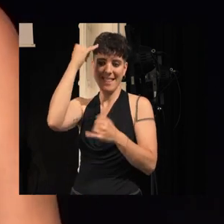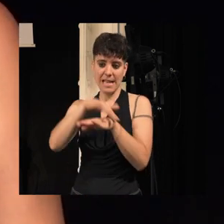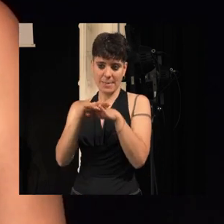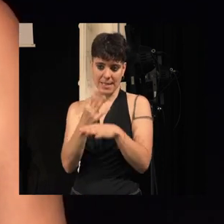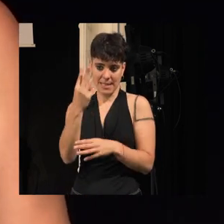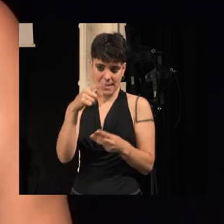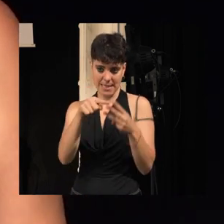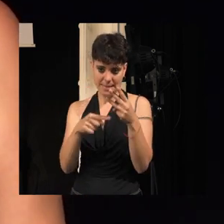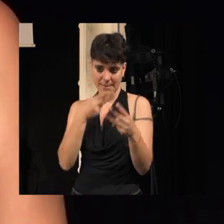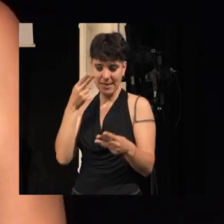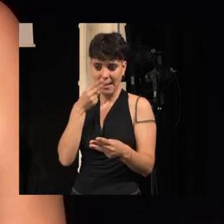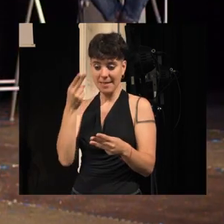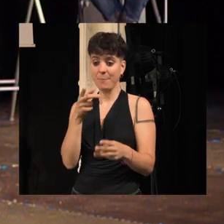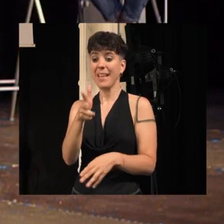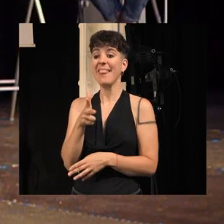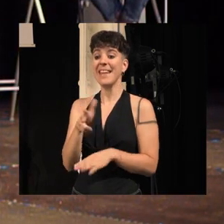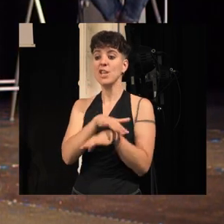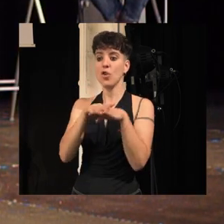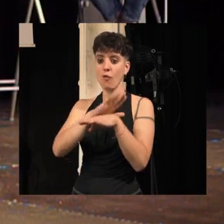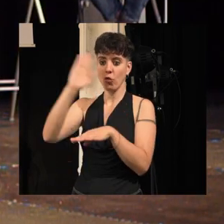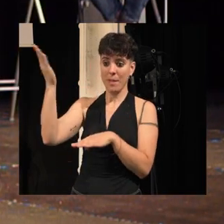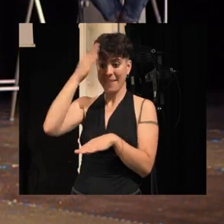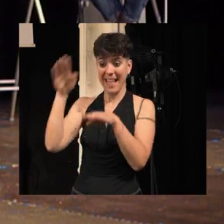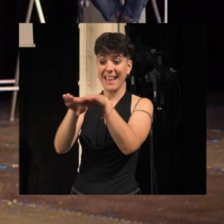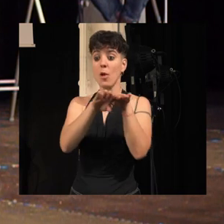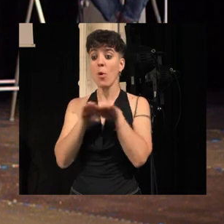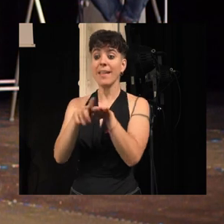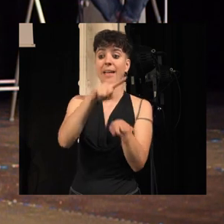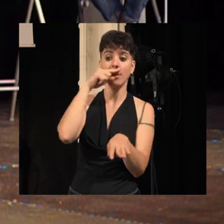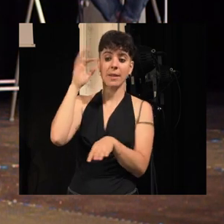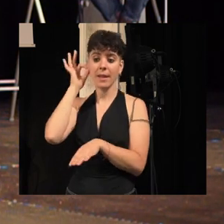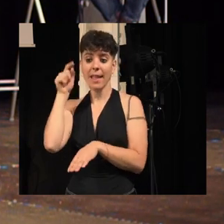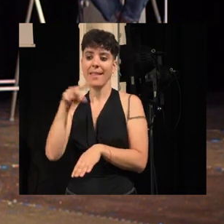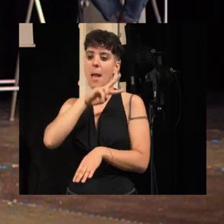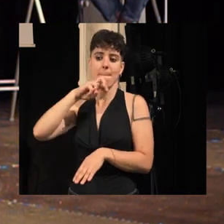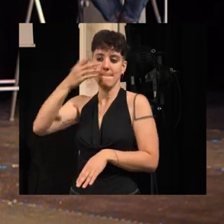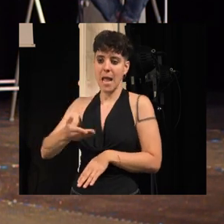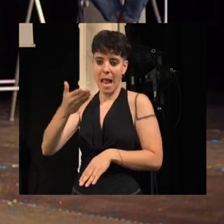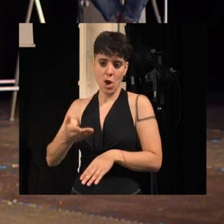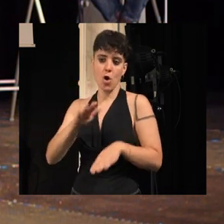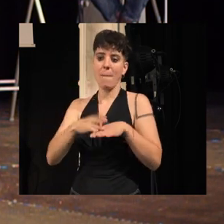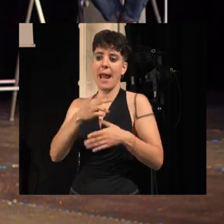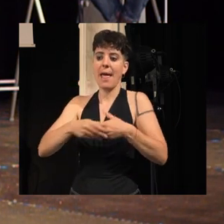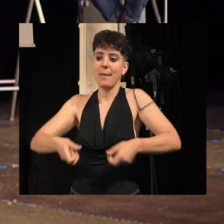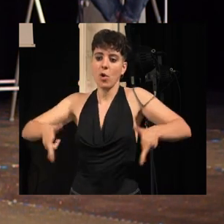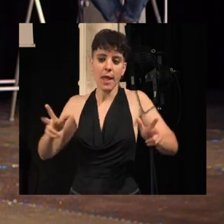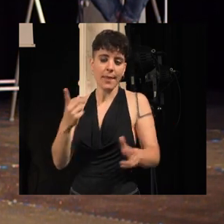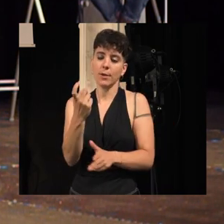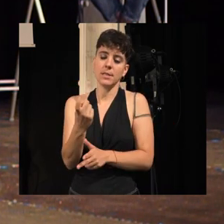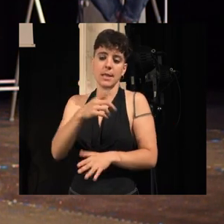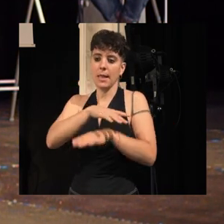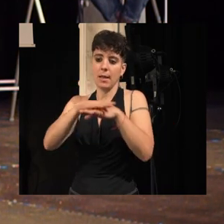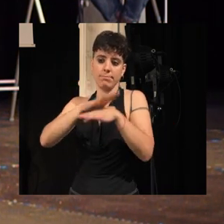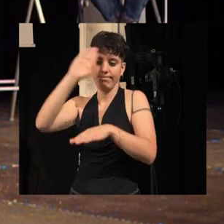interesan. Dice: el derecho fundamental a la igualdad de mujeres y hombres constituye un valor capital para la democracia y es una necesidad esencial en una